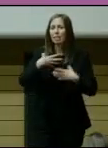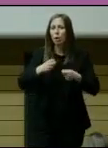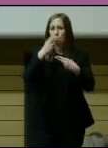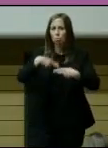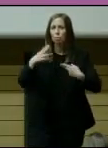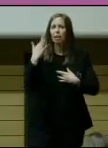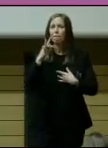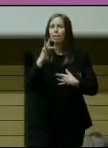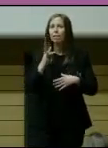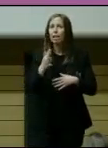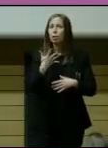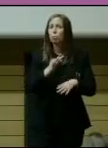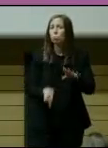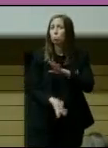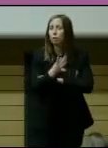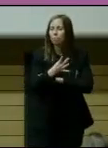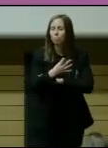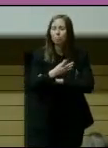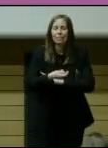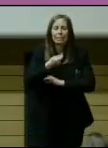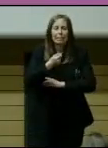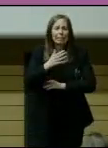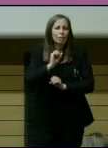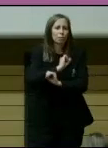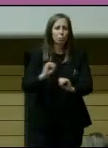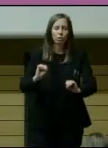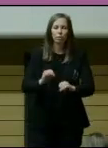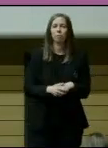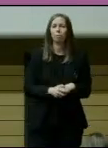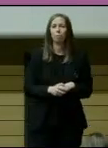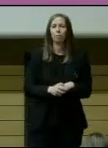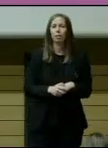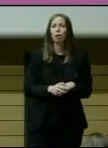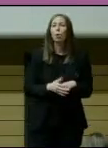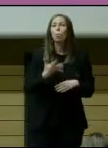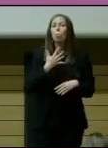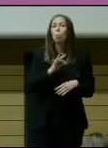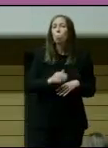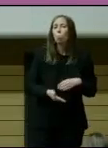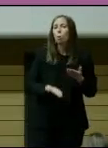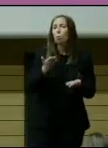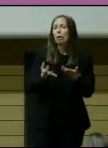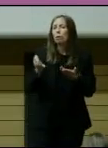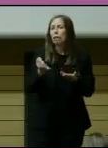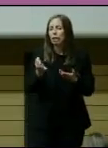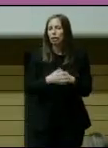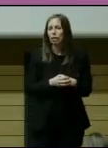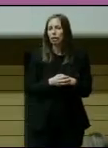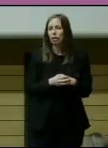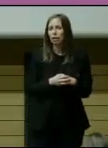provocada por el fentanilo es remota. Os lo voy a decir de otra manera. Es más probable que